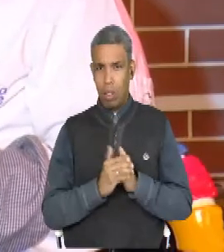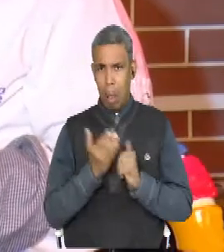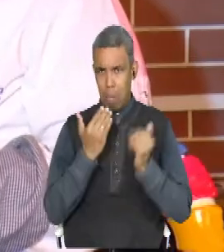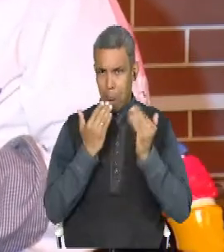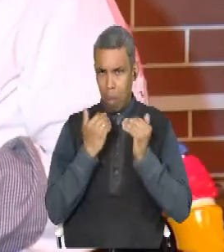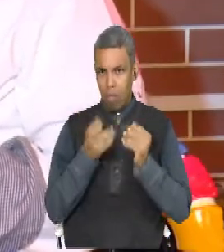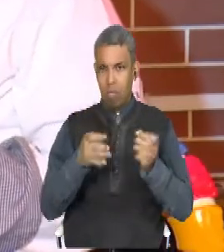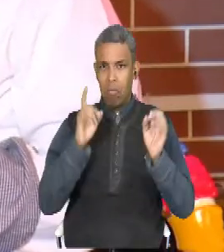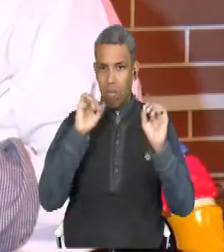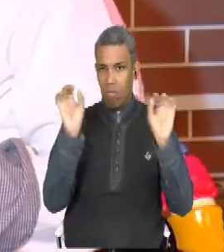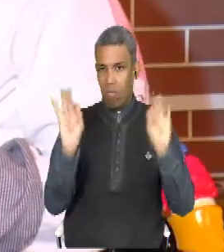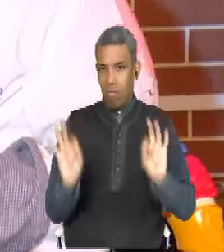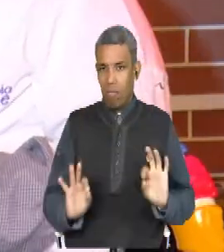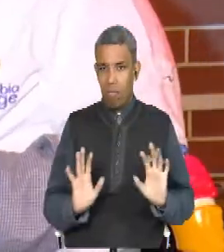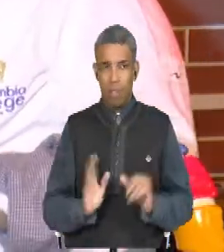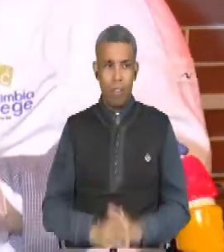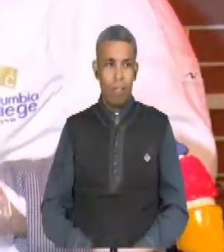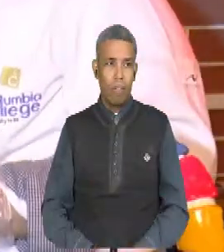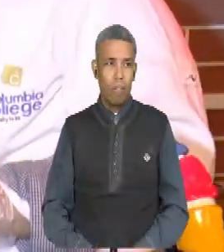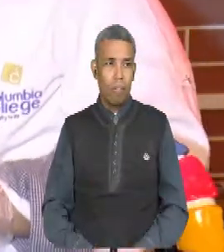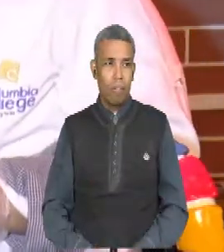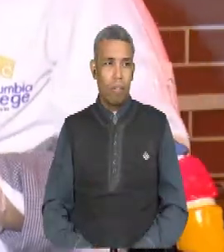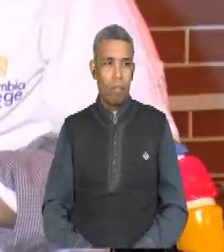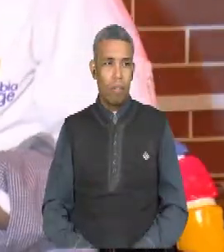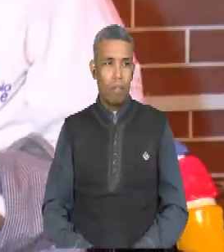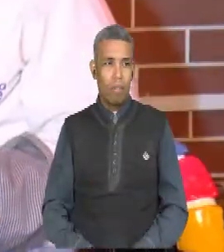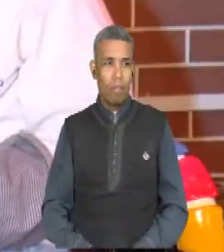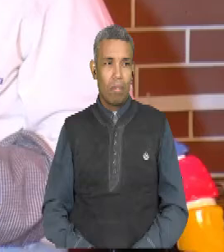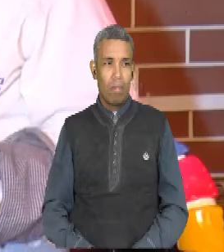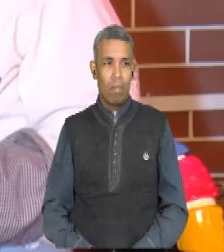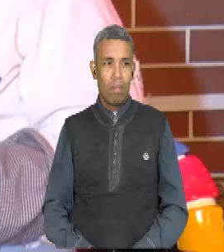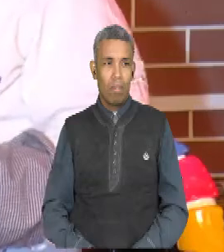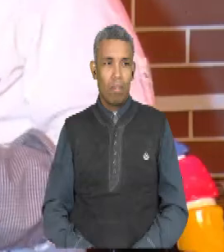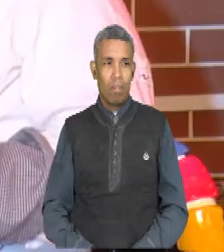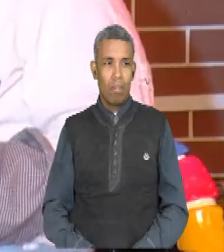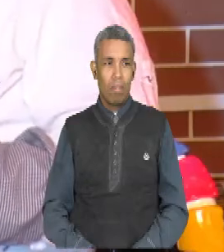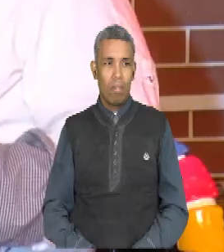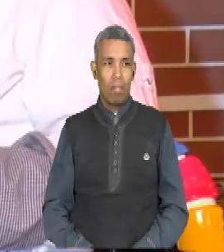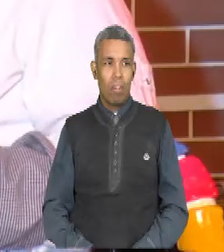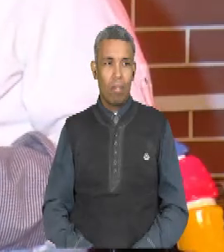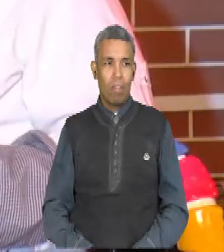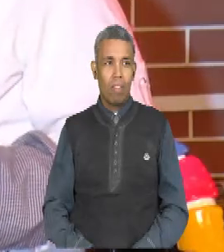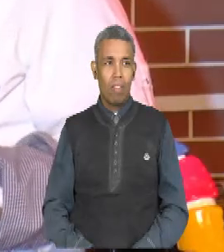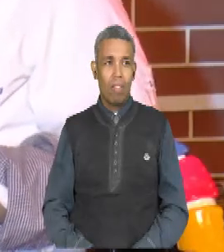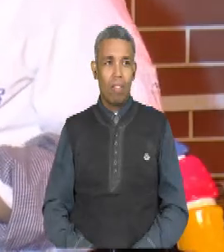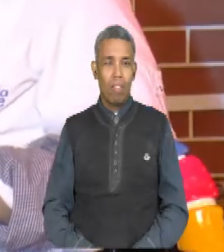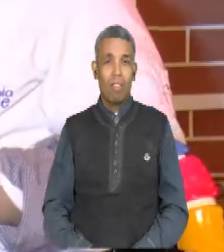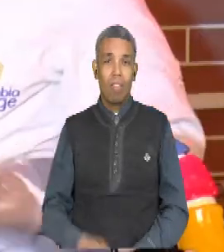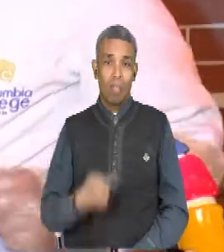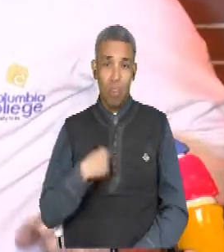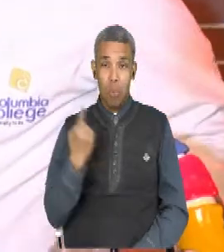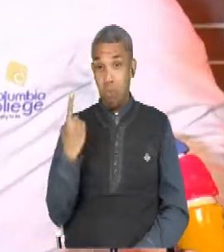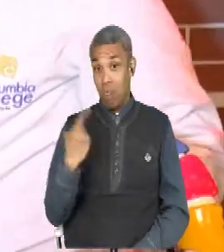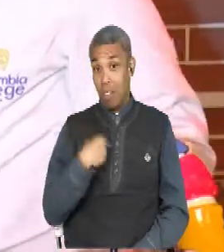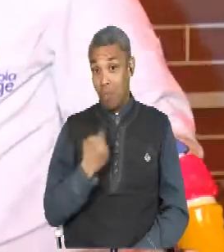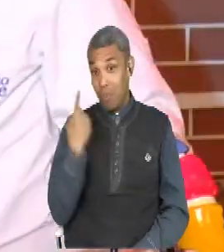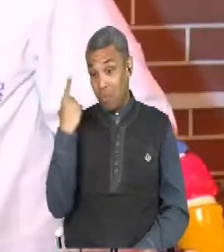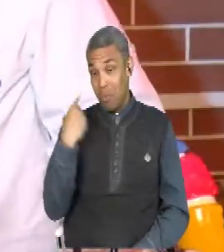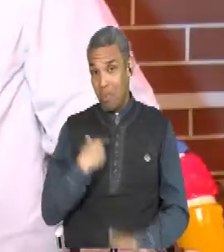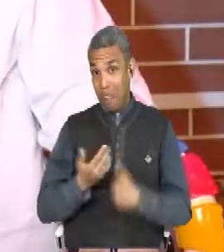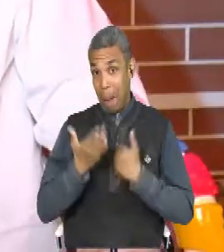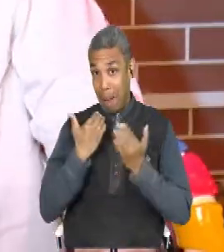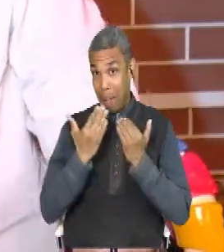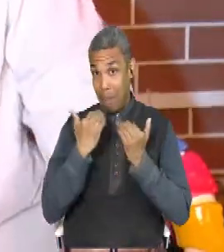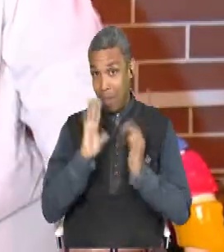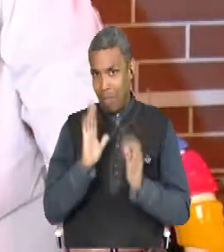O sea, para nosotras las presentadoras de en casa es para una sola persona. Para una sola persona, sí. No quiere decir que nosotros comamos mucho, pero tampoco es que